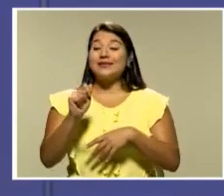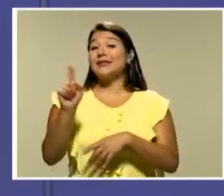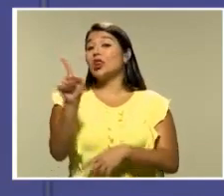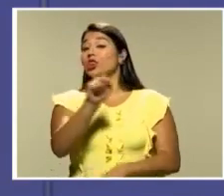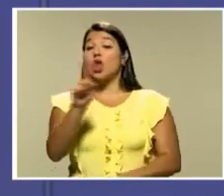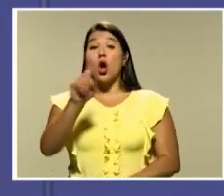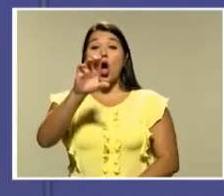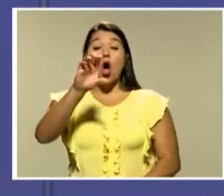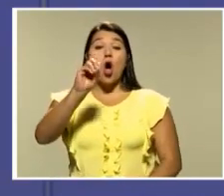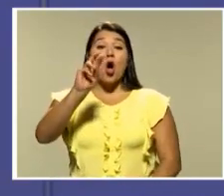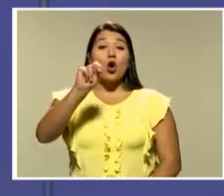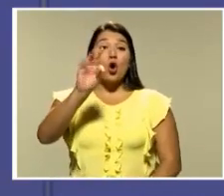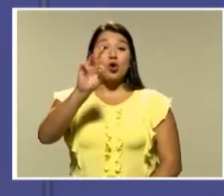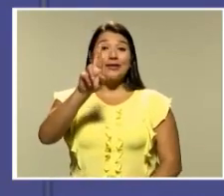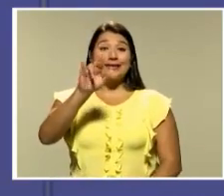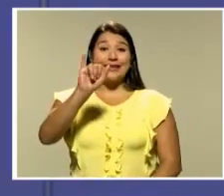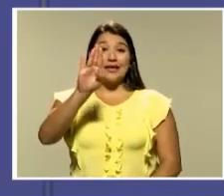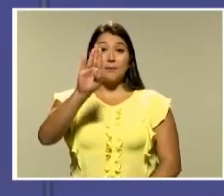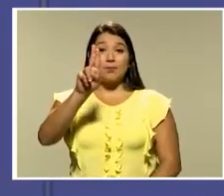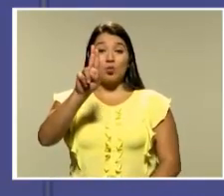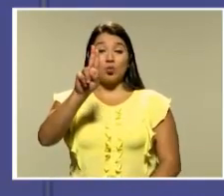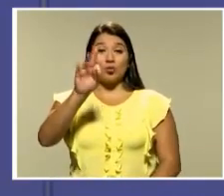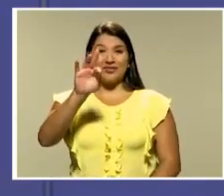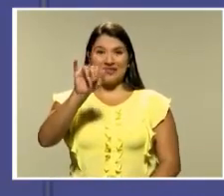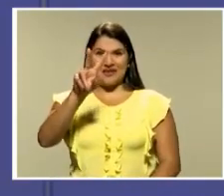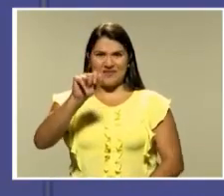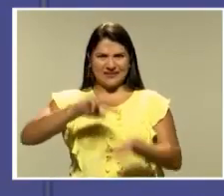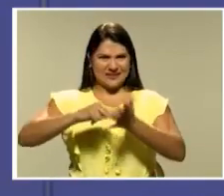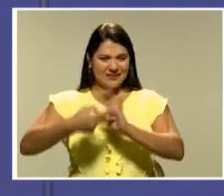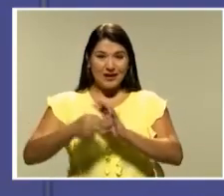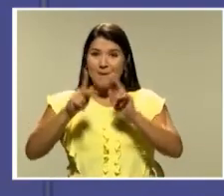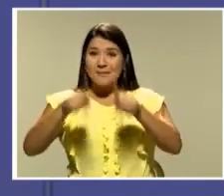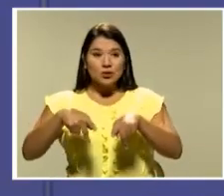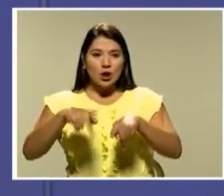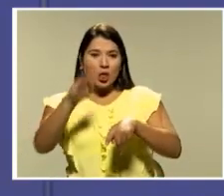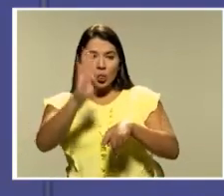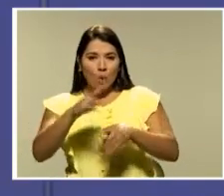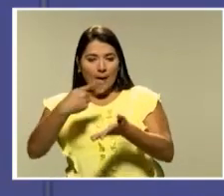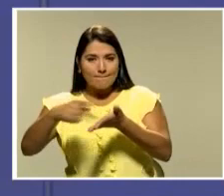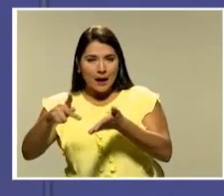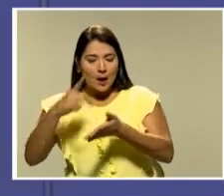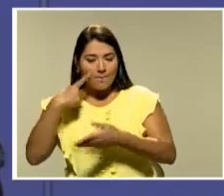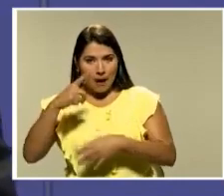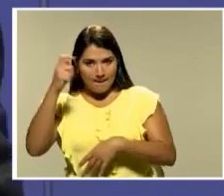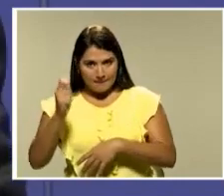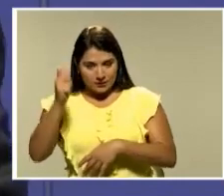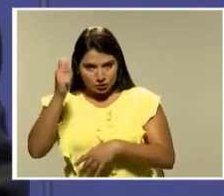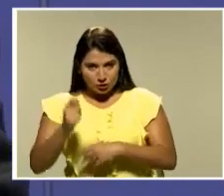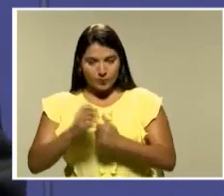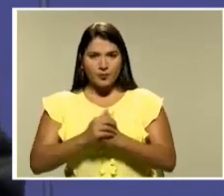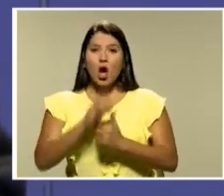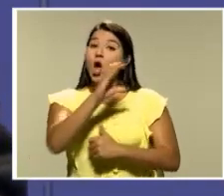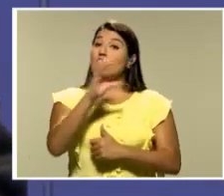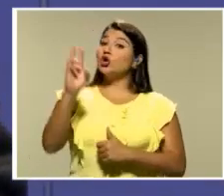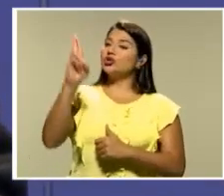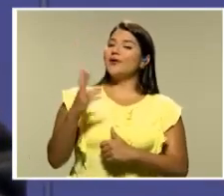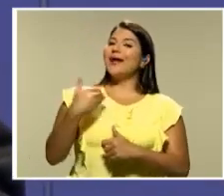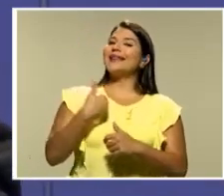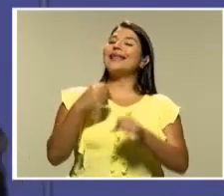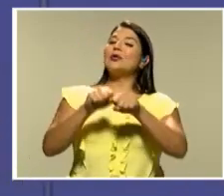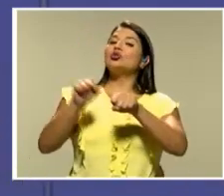asimismo estamos creando un enorme hueco de la lona. Costa Rica, a pesar de tener un sistema de